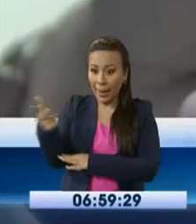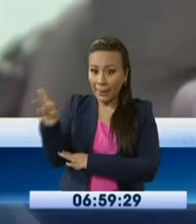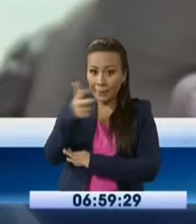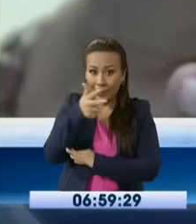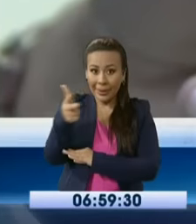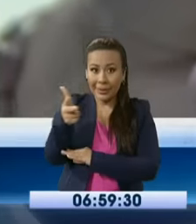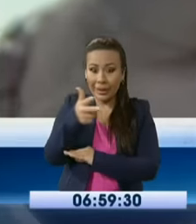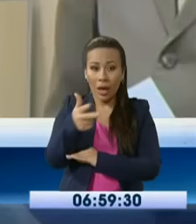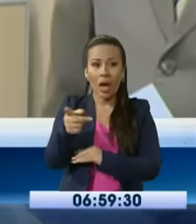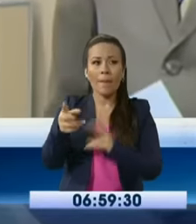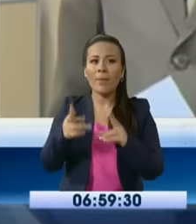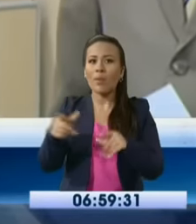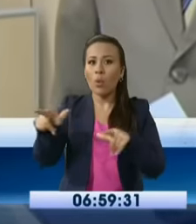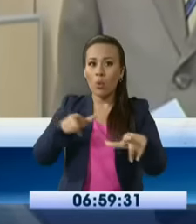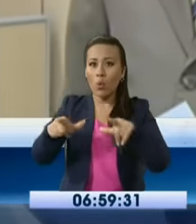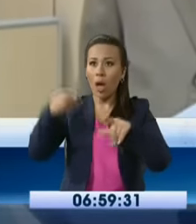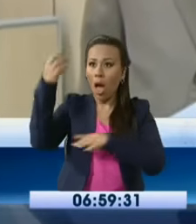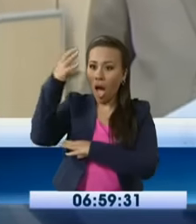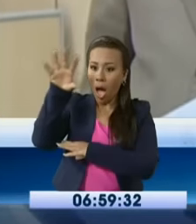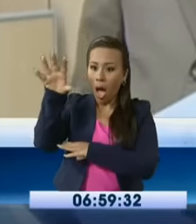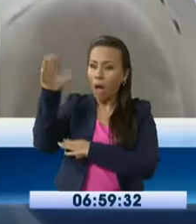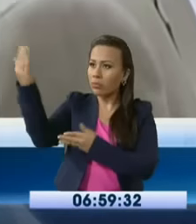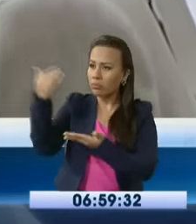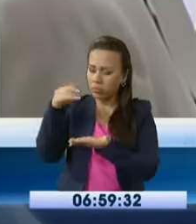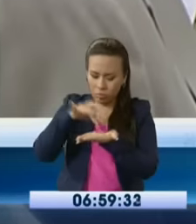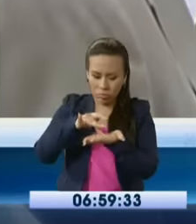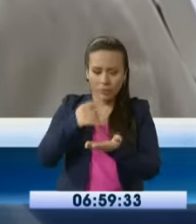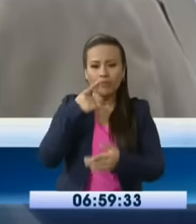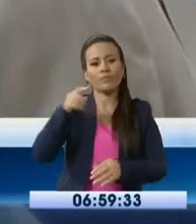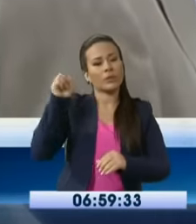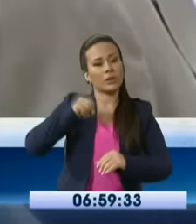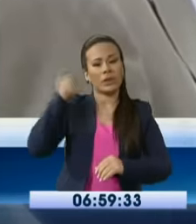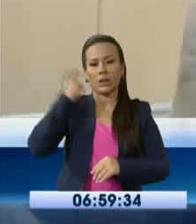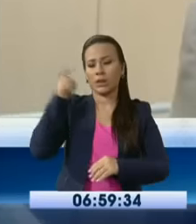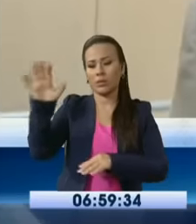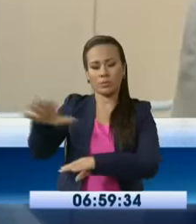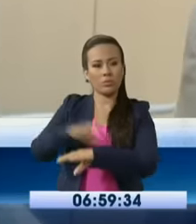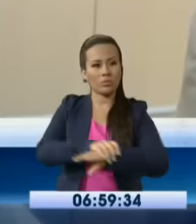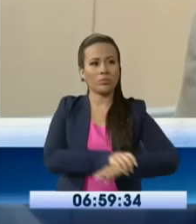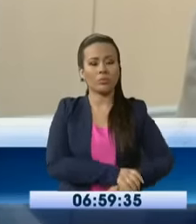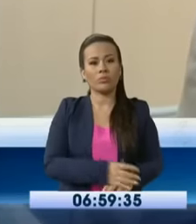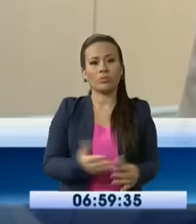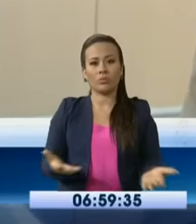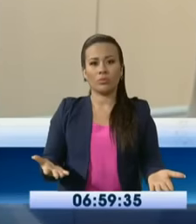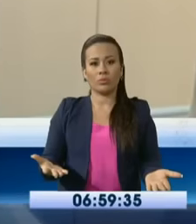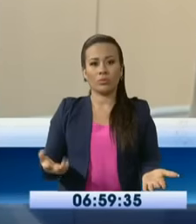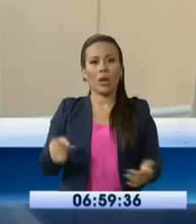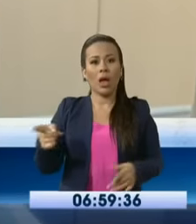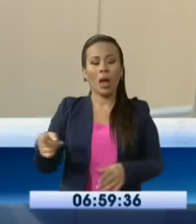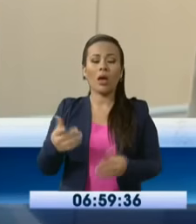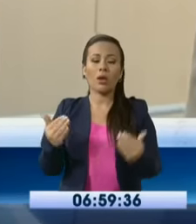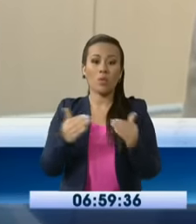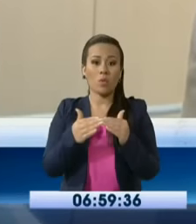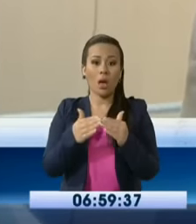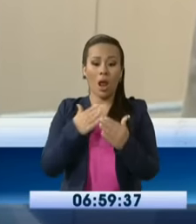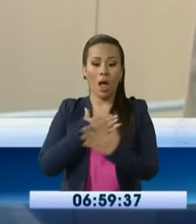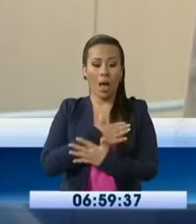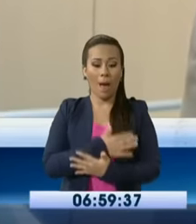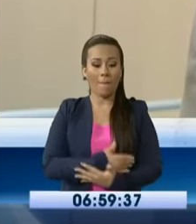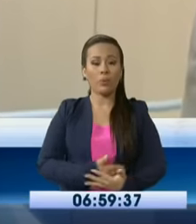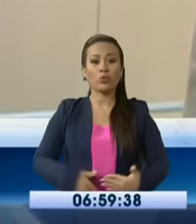del mismo local, el fiscal William Aguilar dispuso su aprehensión. Estaríamos ante un delito de abuso sexual que